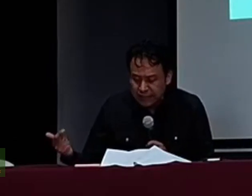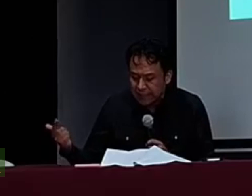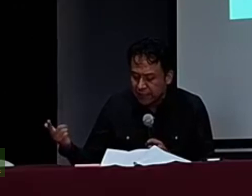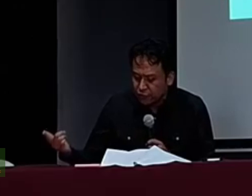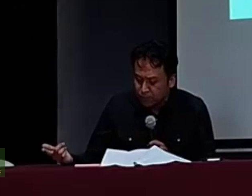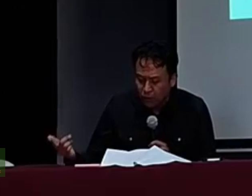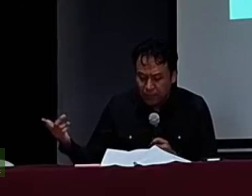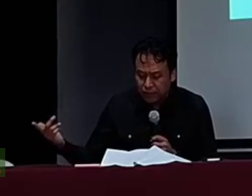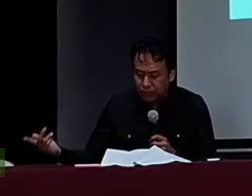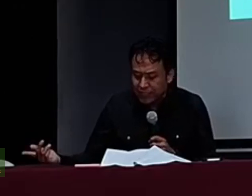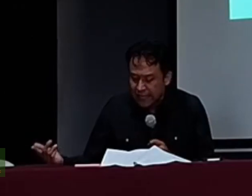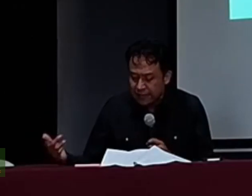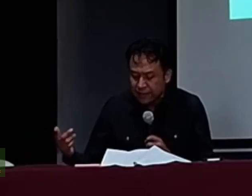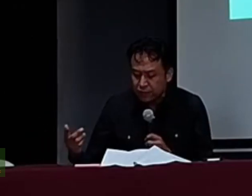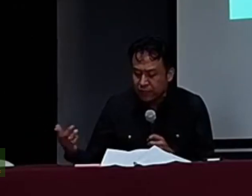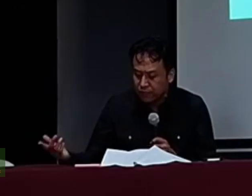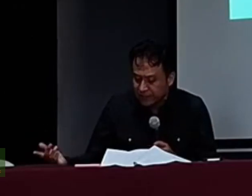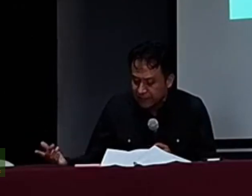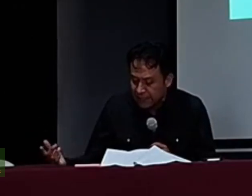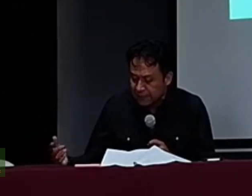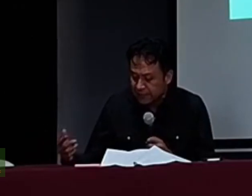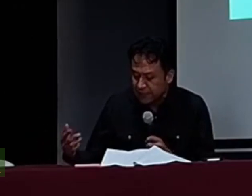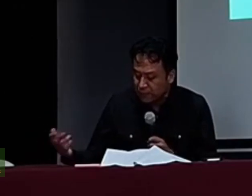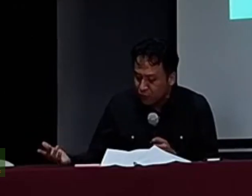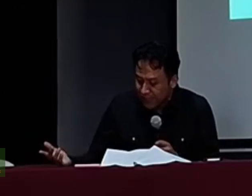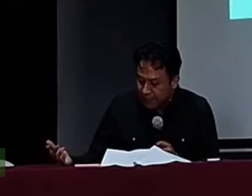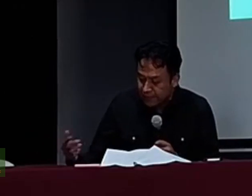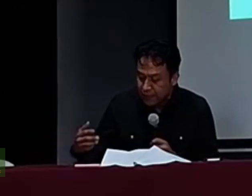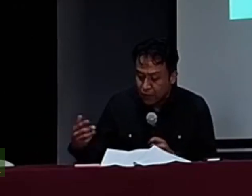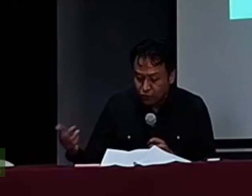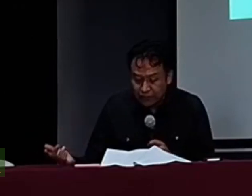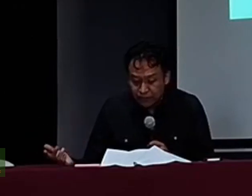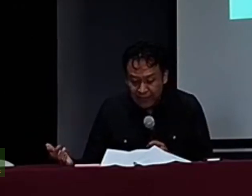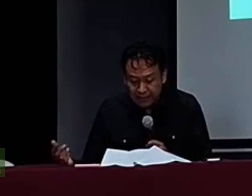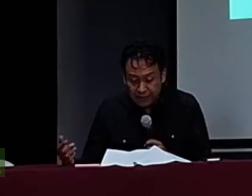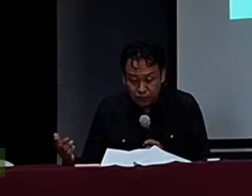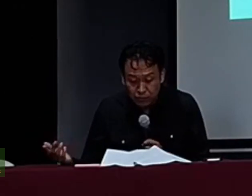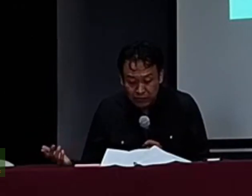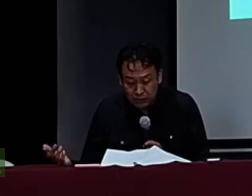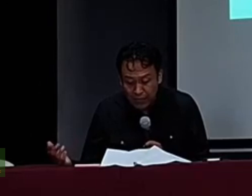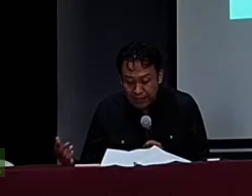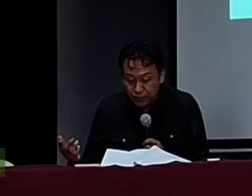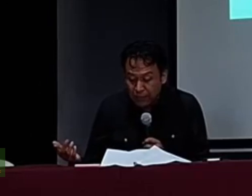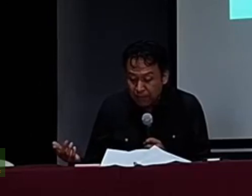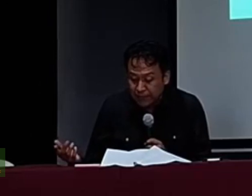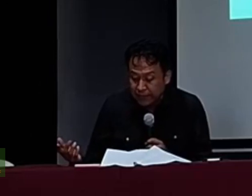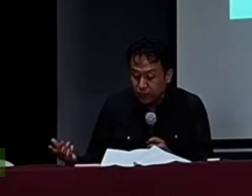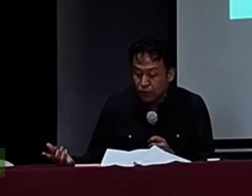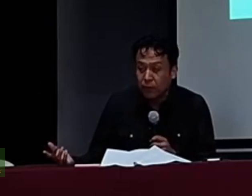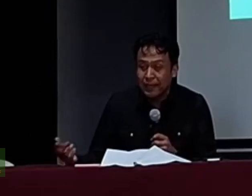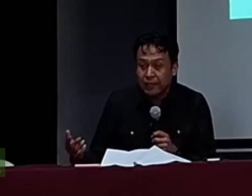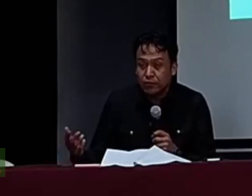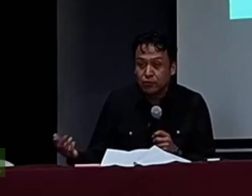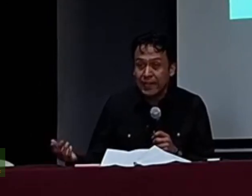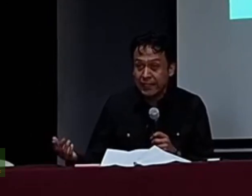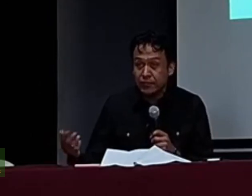los indígenas, los pobres, los migrantes, los afrodescendientes, las mujeres, los infantes, los homosexuales, los campesinos,